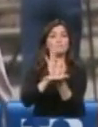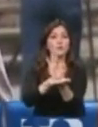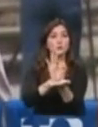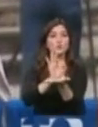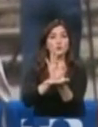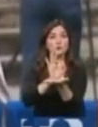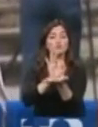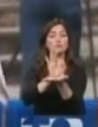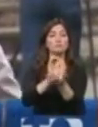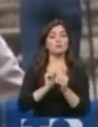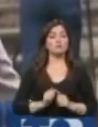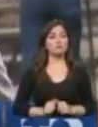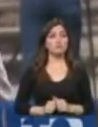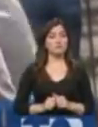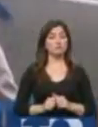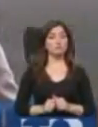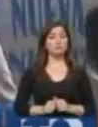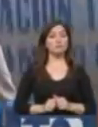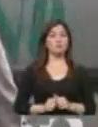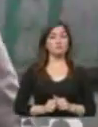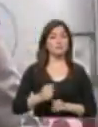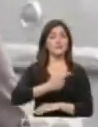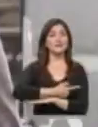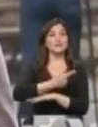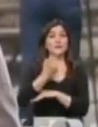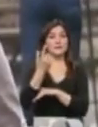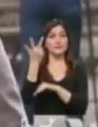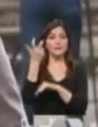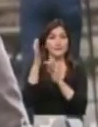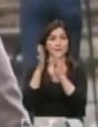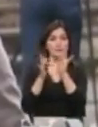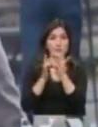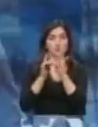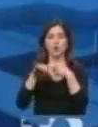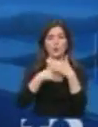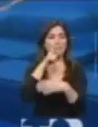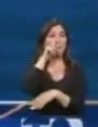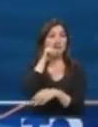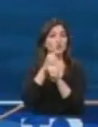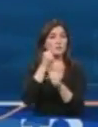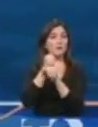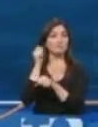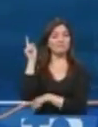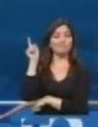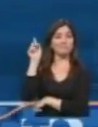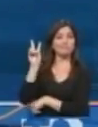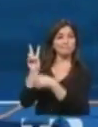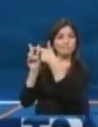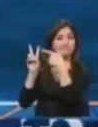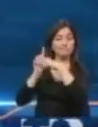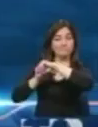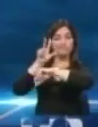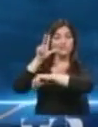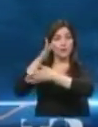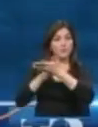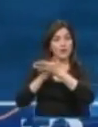la notificación que se envió el día 13, los ejecutivos de la empresa Sedatos, Carlos y Nancy Córdoba, a las 15:30